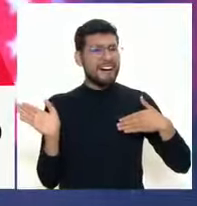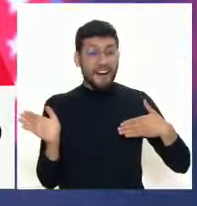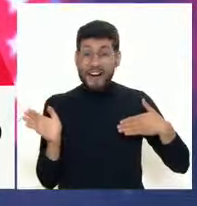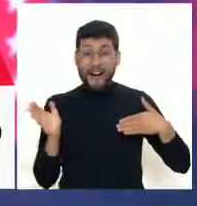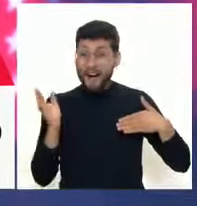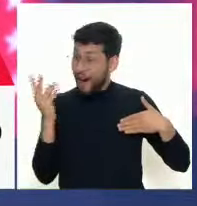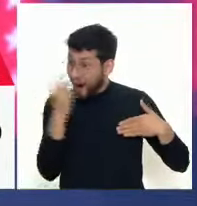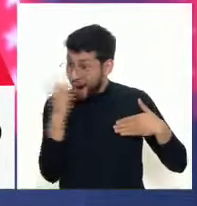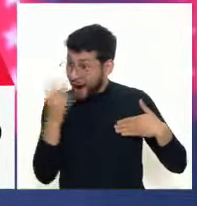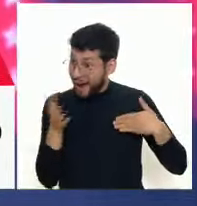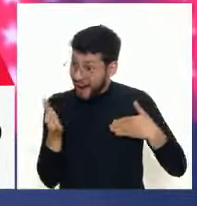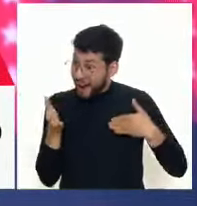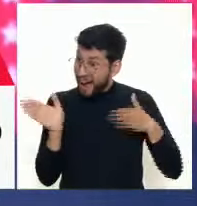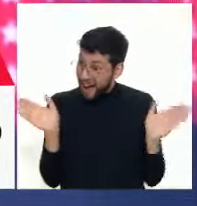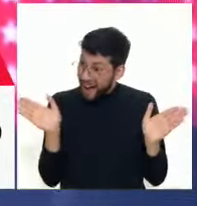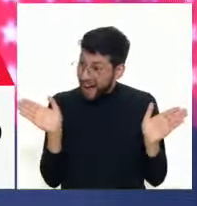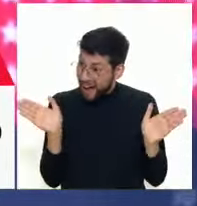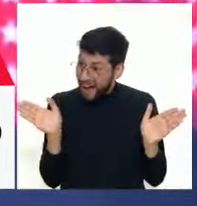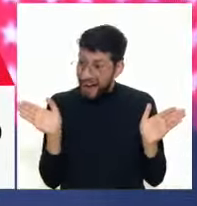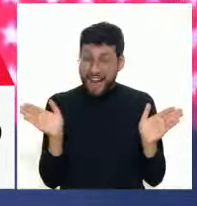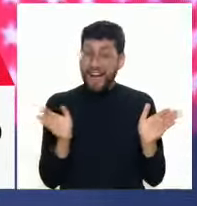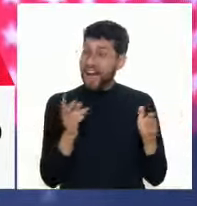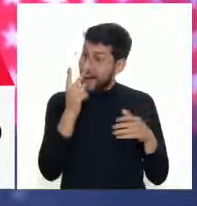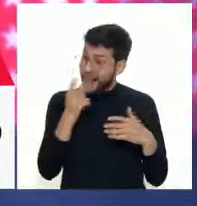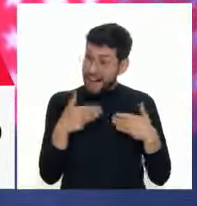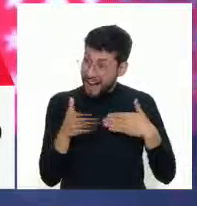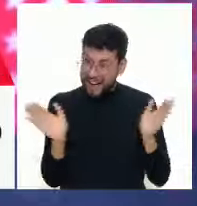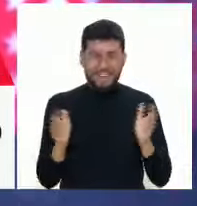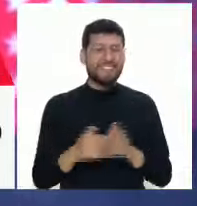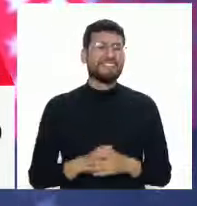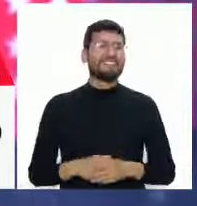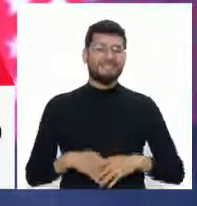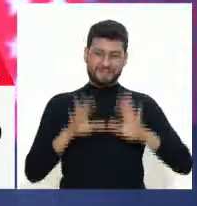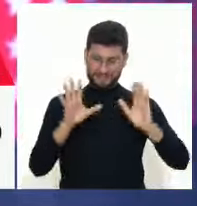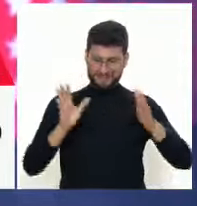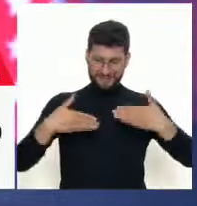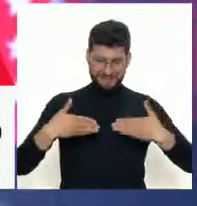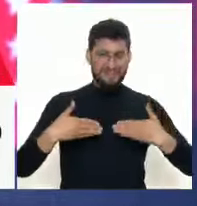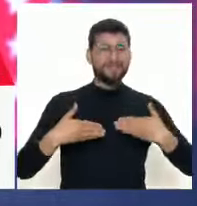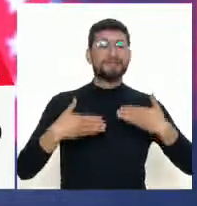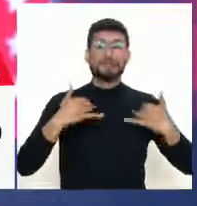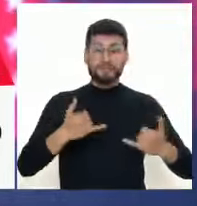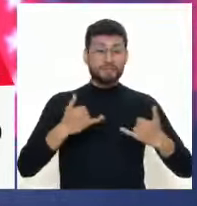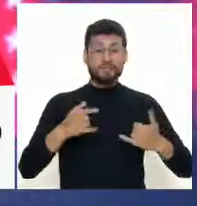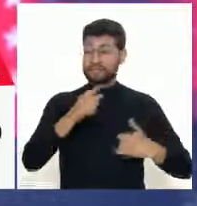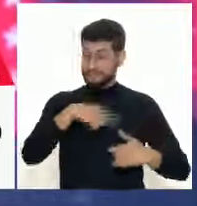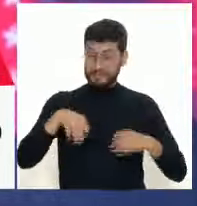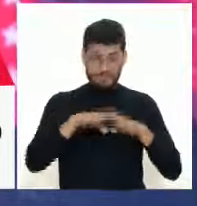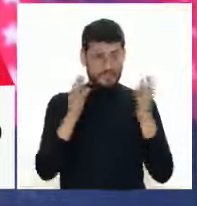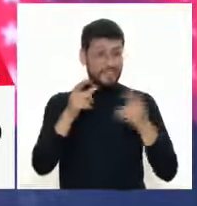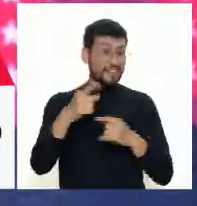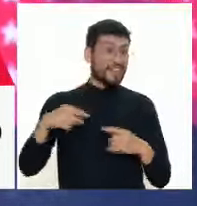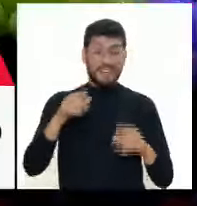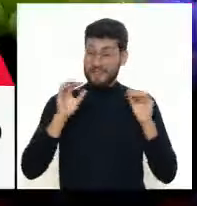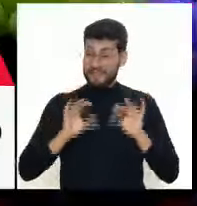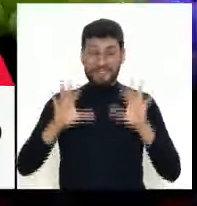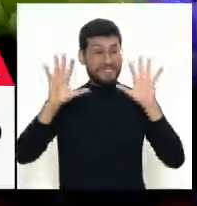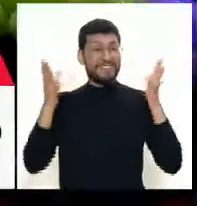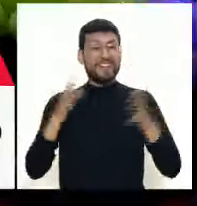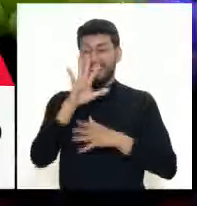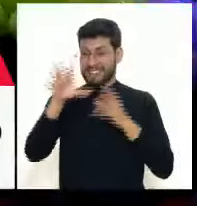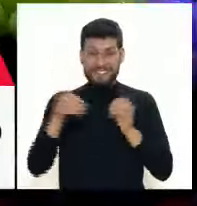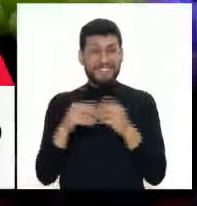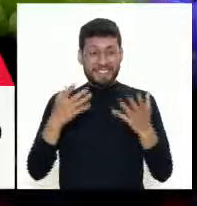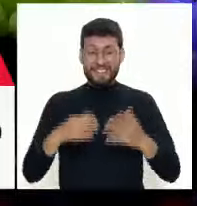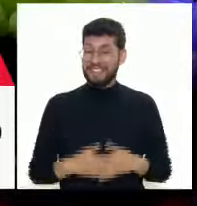¡Los dos! Los dos, los dos. Vamos a abrir los dos a pedido del público, porque los magos hacemos todo